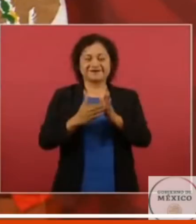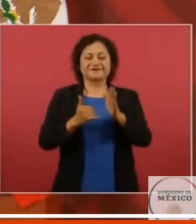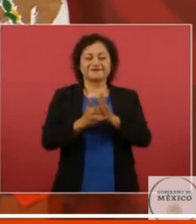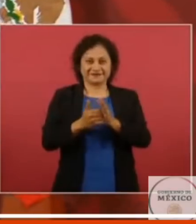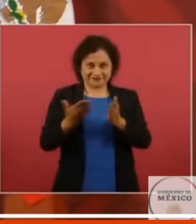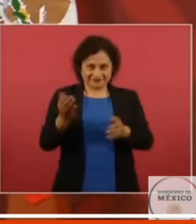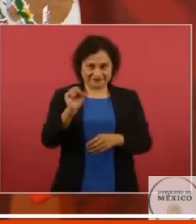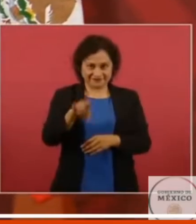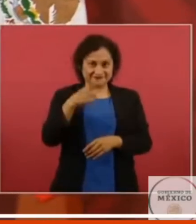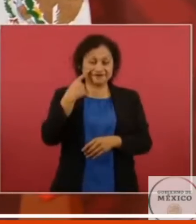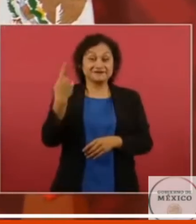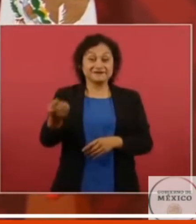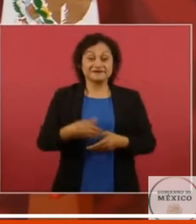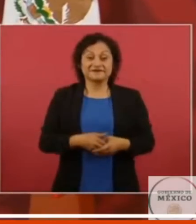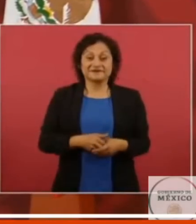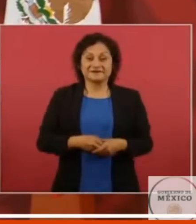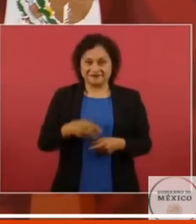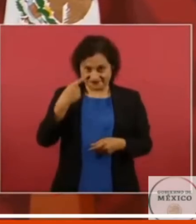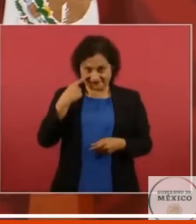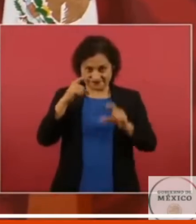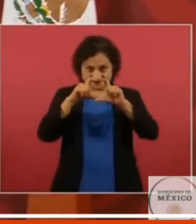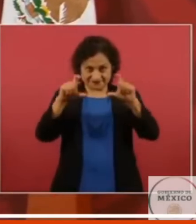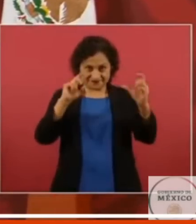Pero vean el texto.